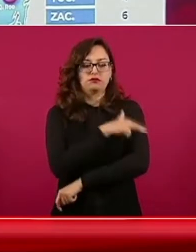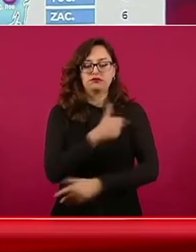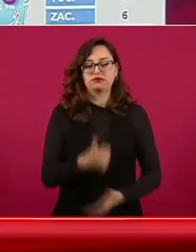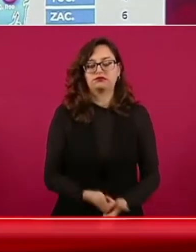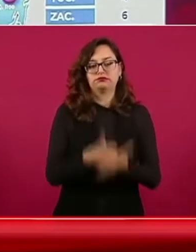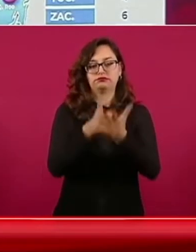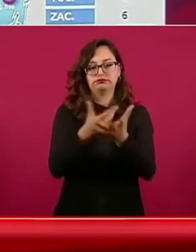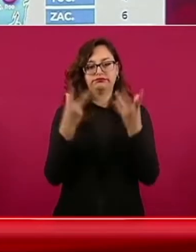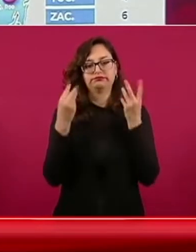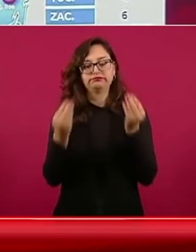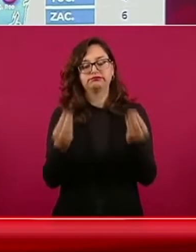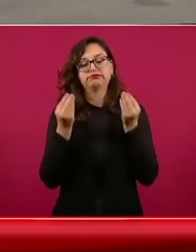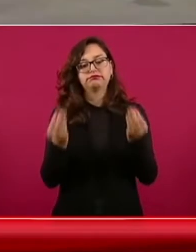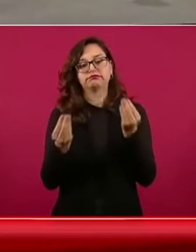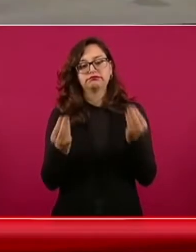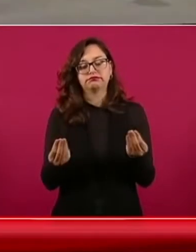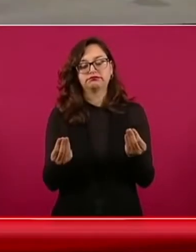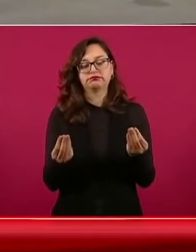porque si no